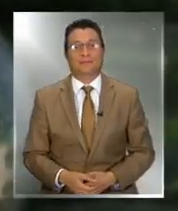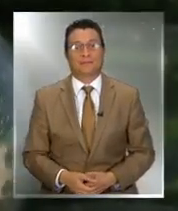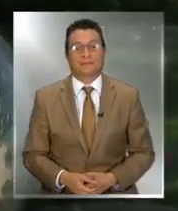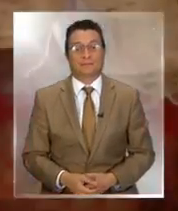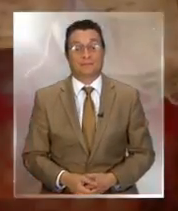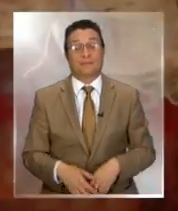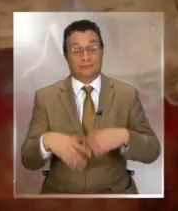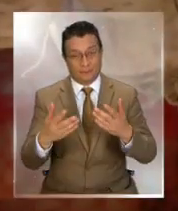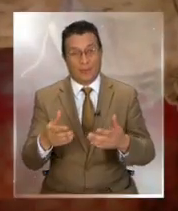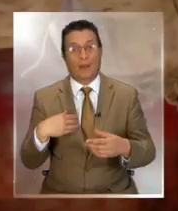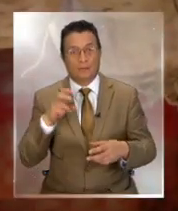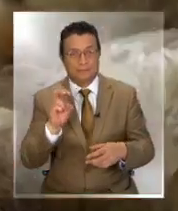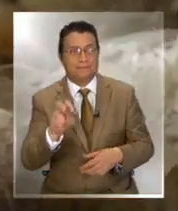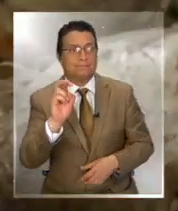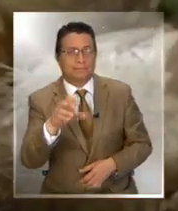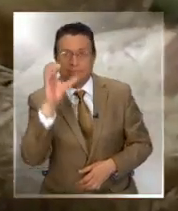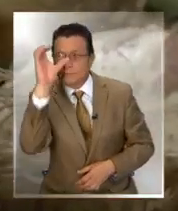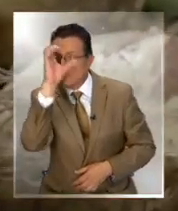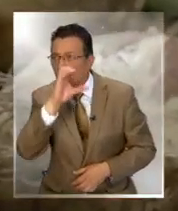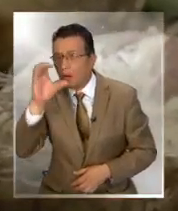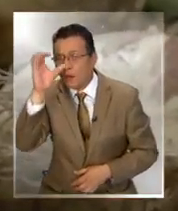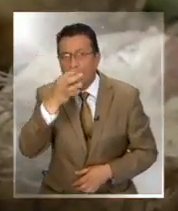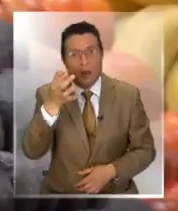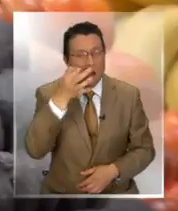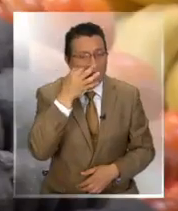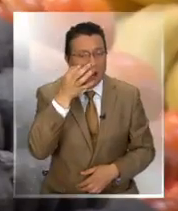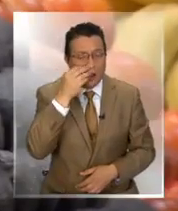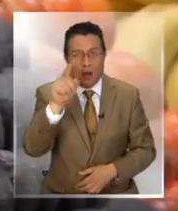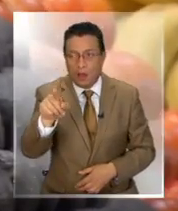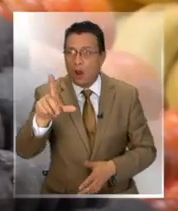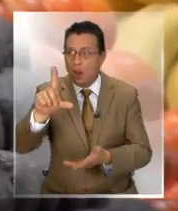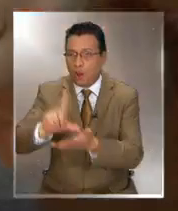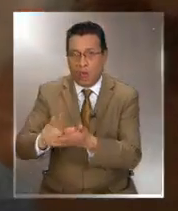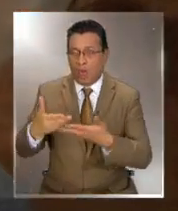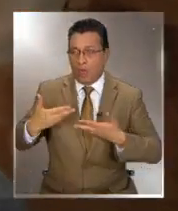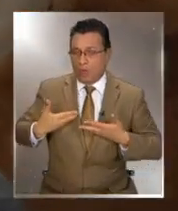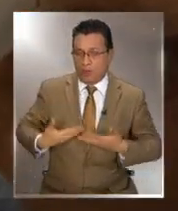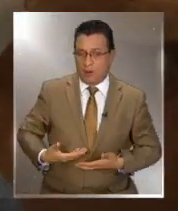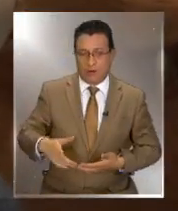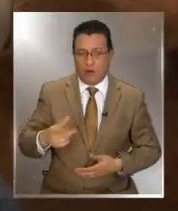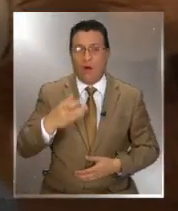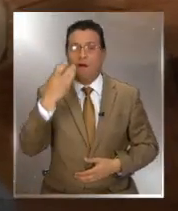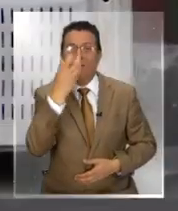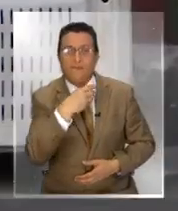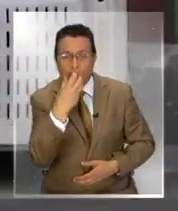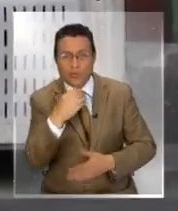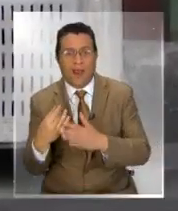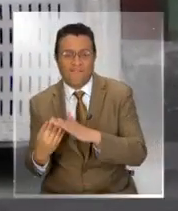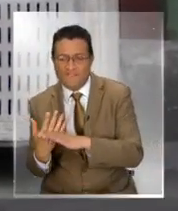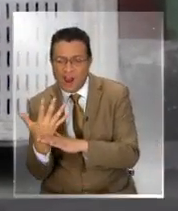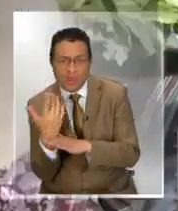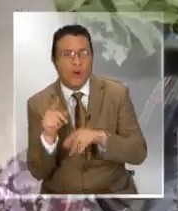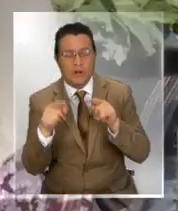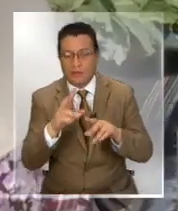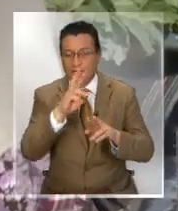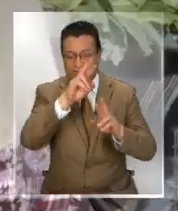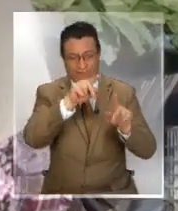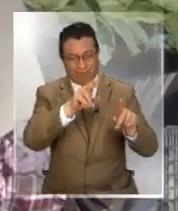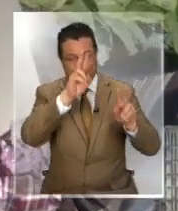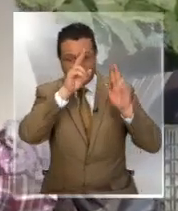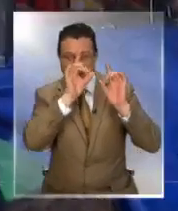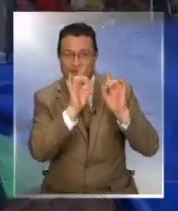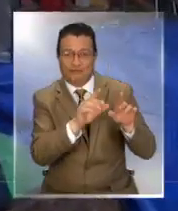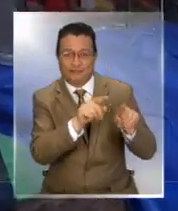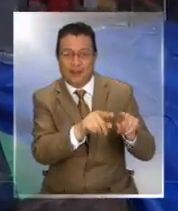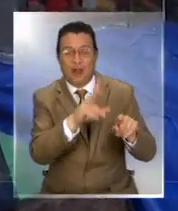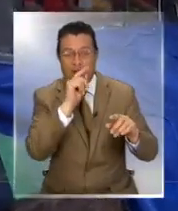Nuestro andar por Los Vallidores nos ha enseñado que hay lugares que no descansan, donde las frutas y verduras son las reinas, donde la magia o mística es